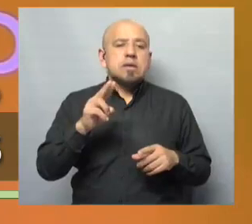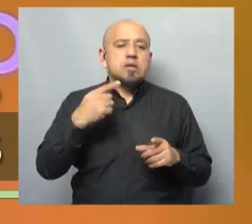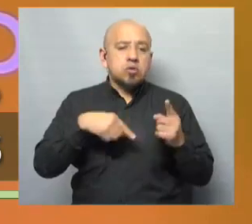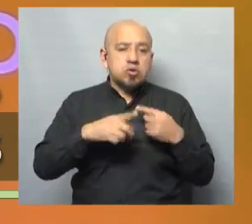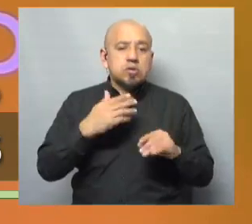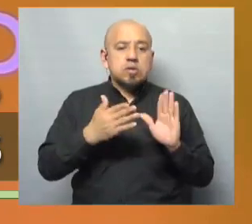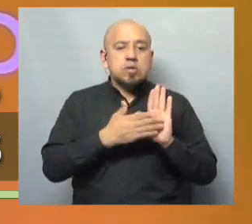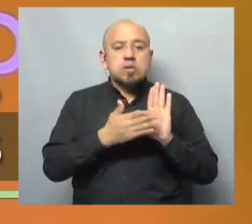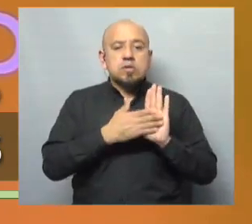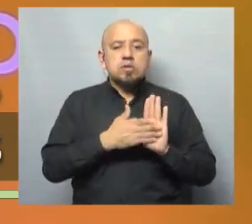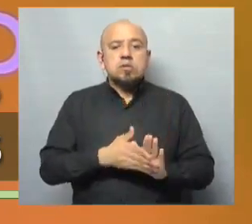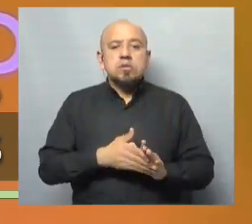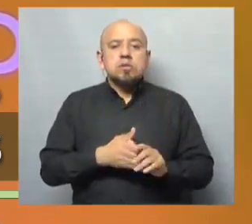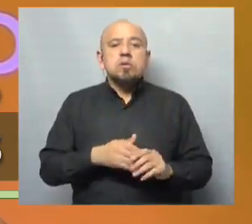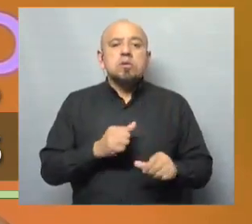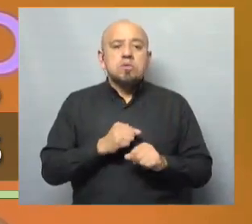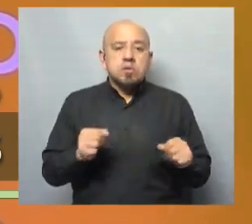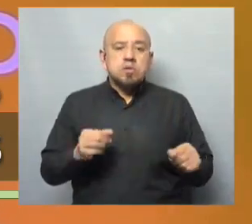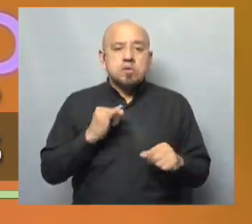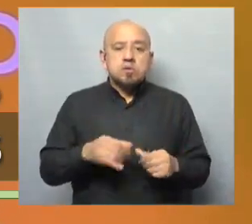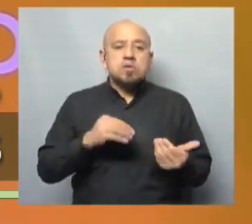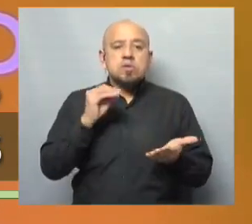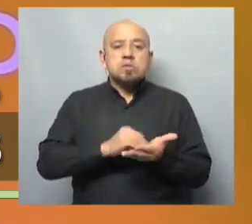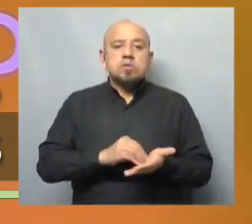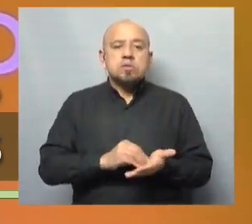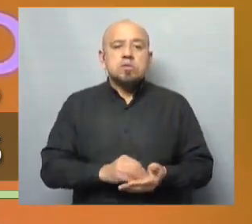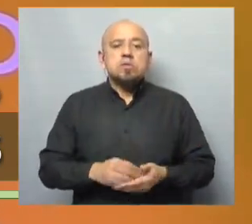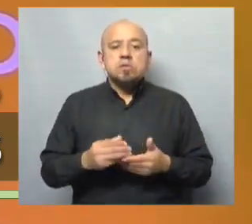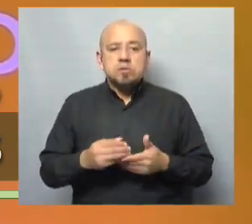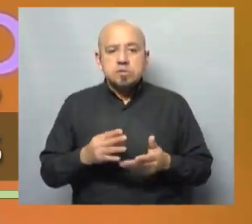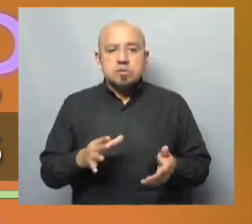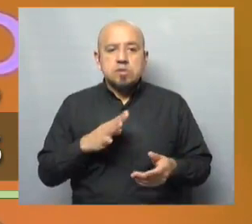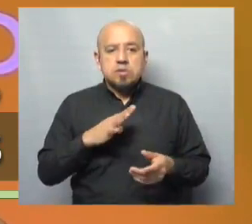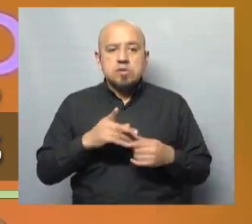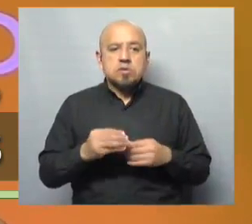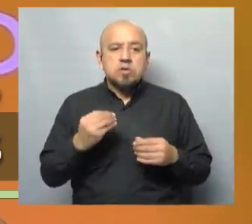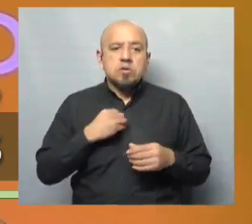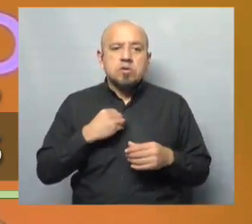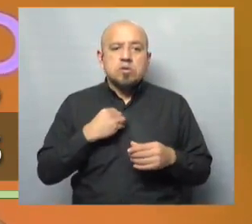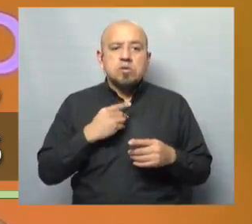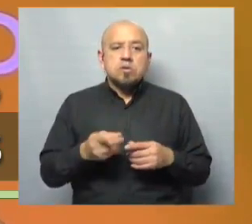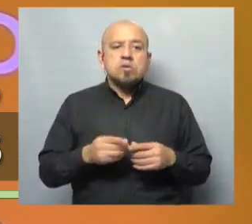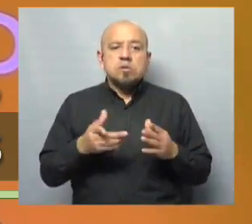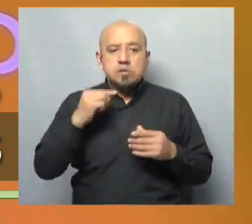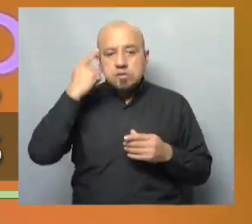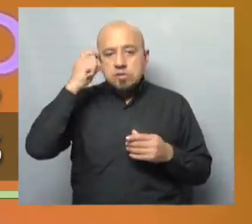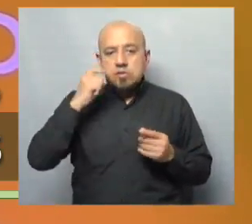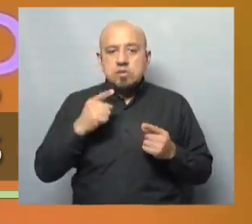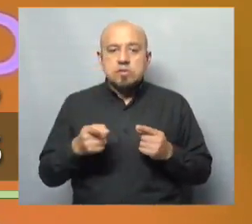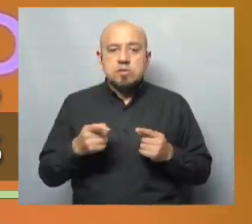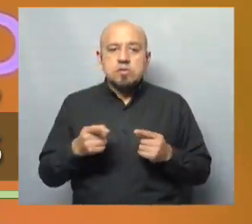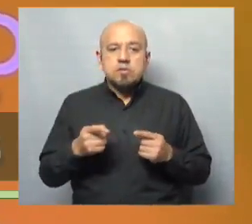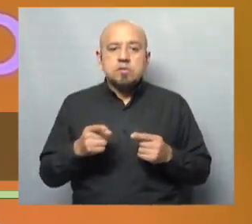realmente sean utilizadas sean aplicadas en pro de obtener resultados confiables un poco esa es la idea